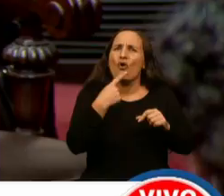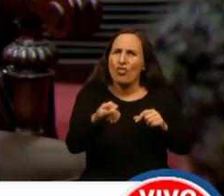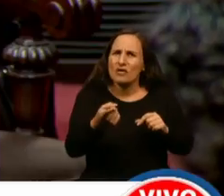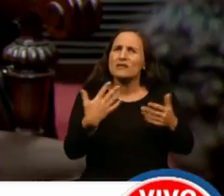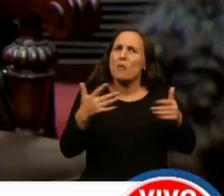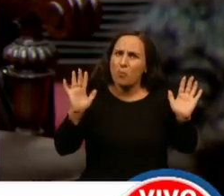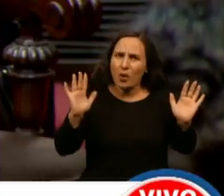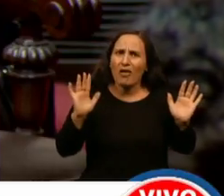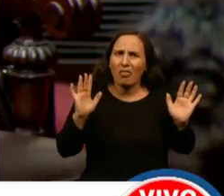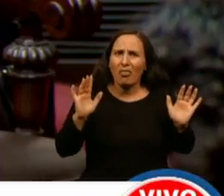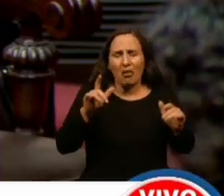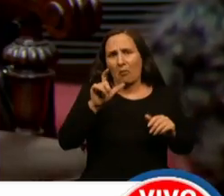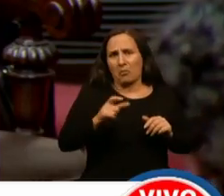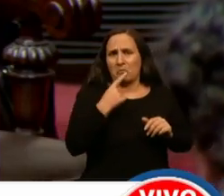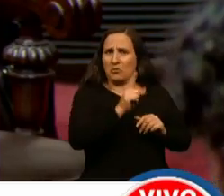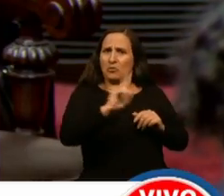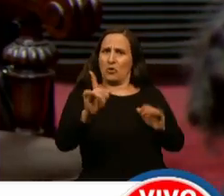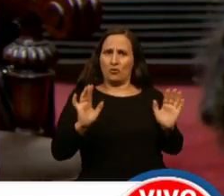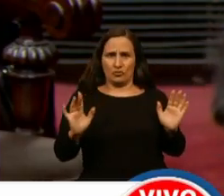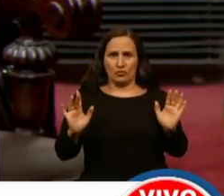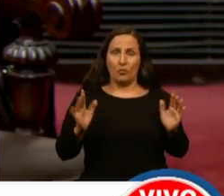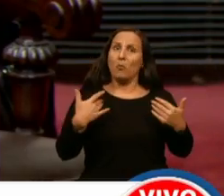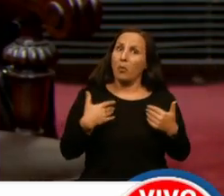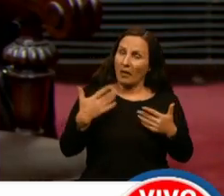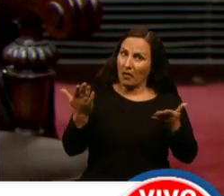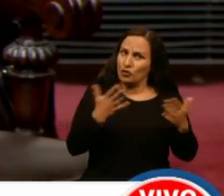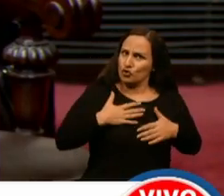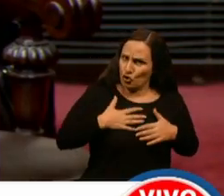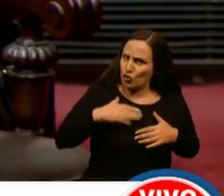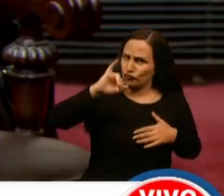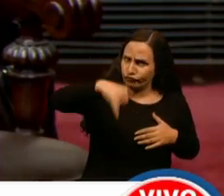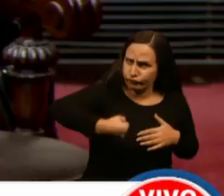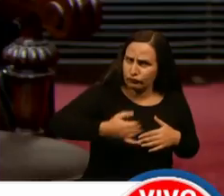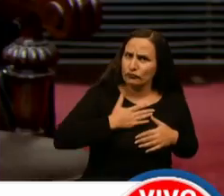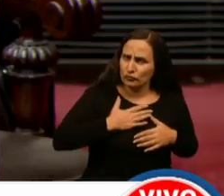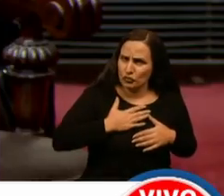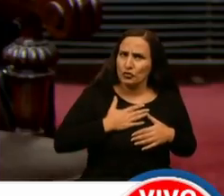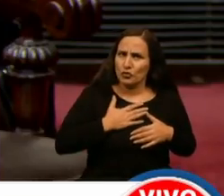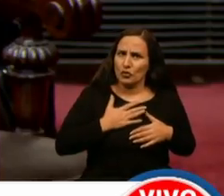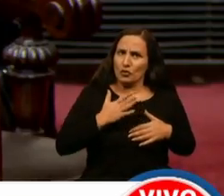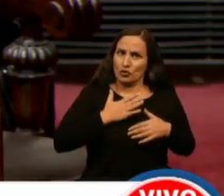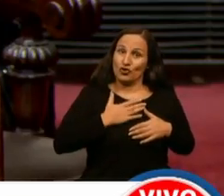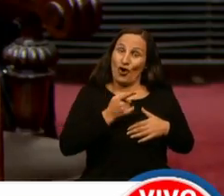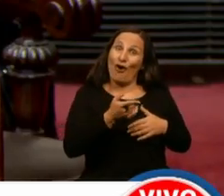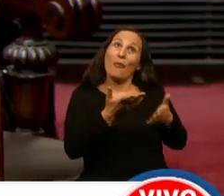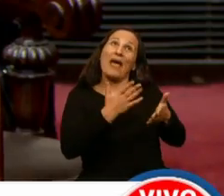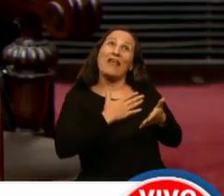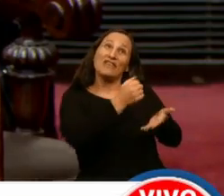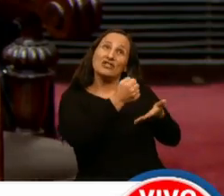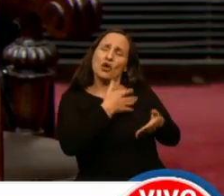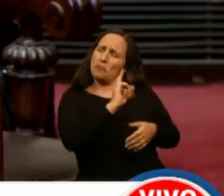existir bueno podemos invitar de hecho yo lo voy a hacer de desistir de ese beneficio